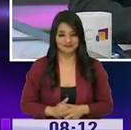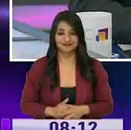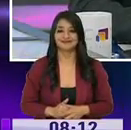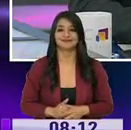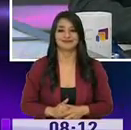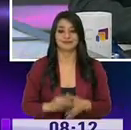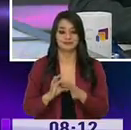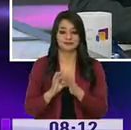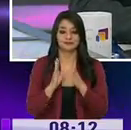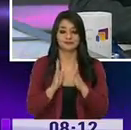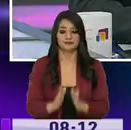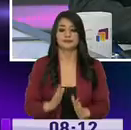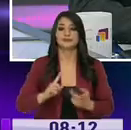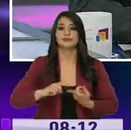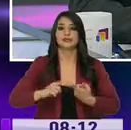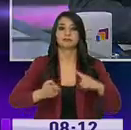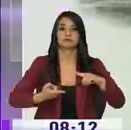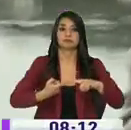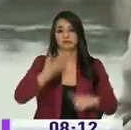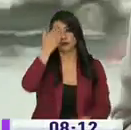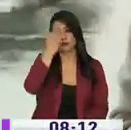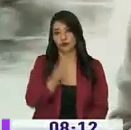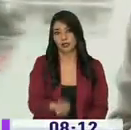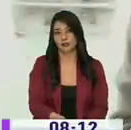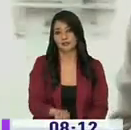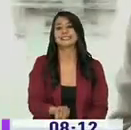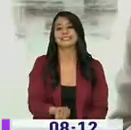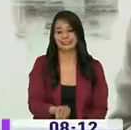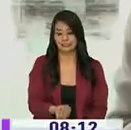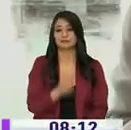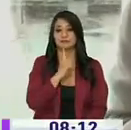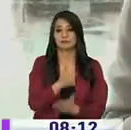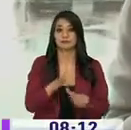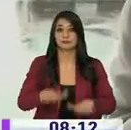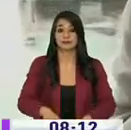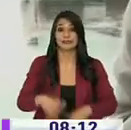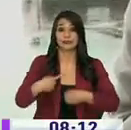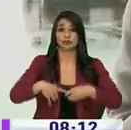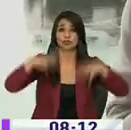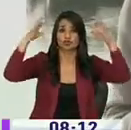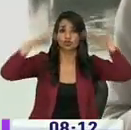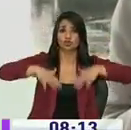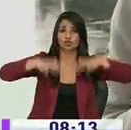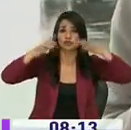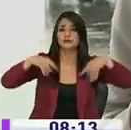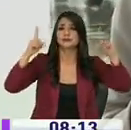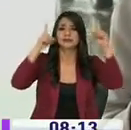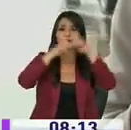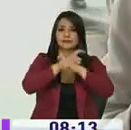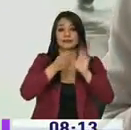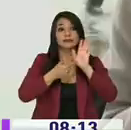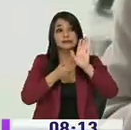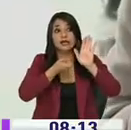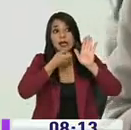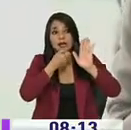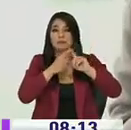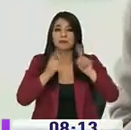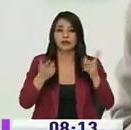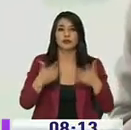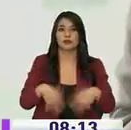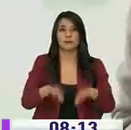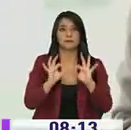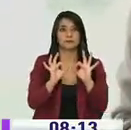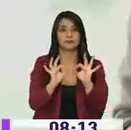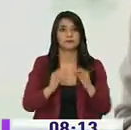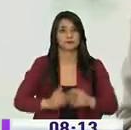Roberto, amigos, que tengan un excelente día. Sí, la verdad, cuando llueve inclusive es mucho más complicado poder transmitir. Sin embargo, ya estamos con ustedes.